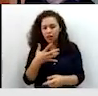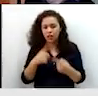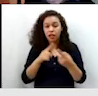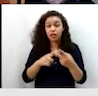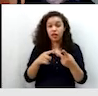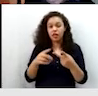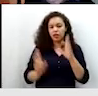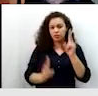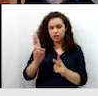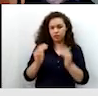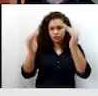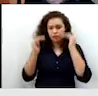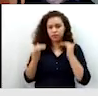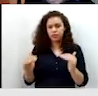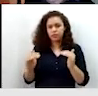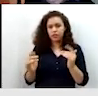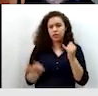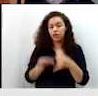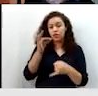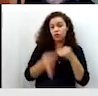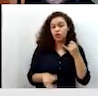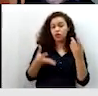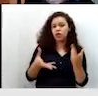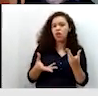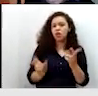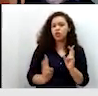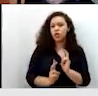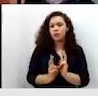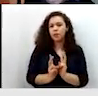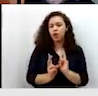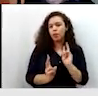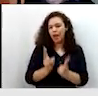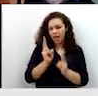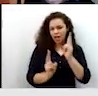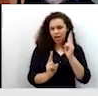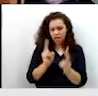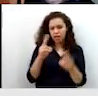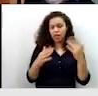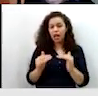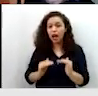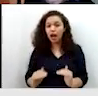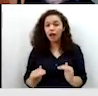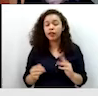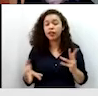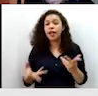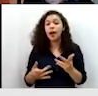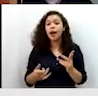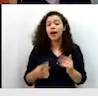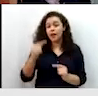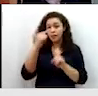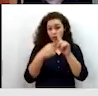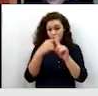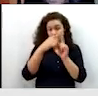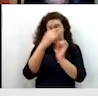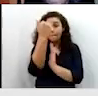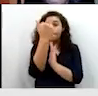y hasta el último nivel todo lo que son las hortalizas. ¿Por qué? Porque en la parte más baja es donde menos temperatura fría va a haber.